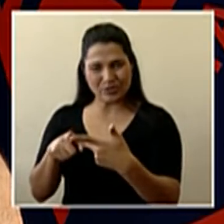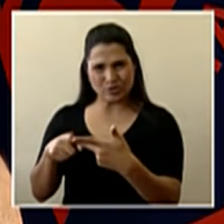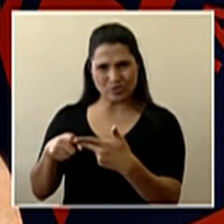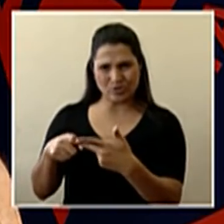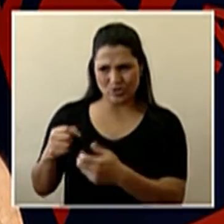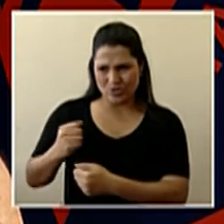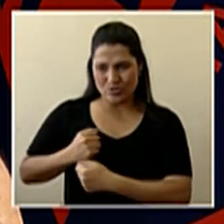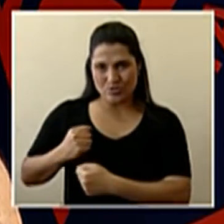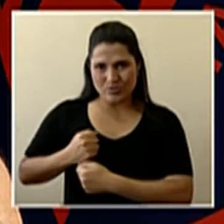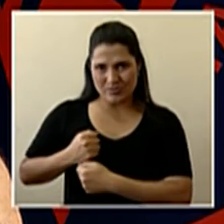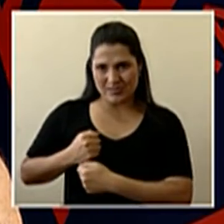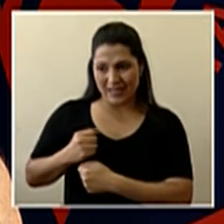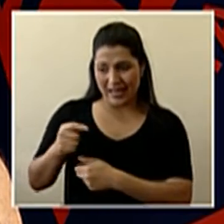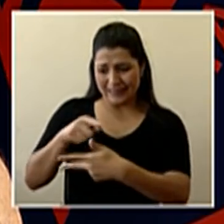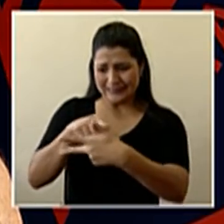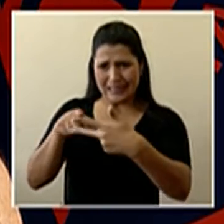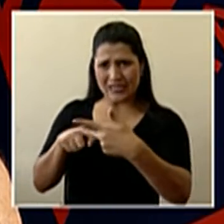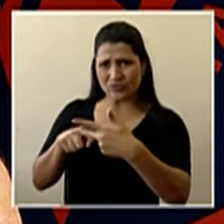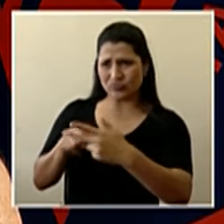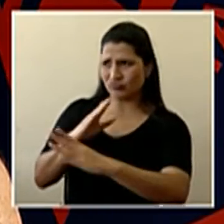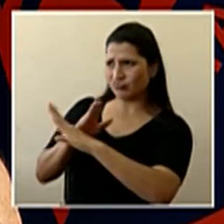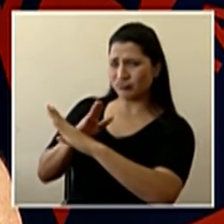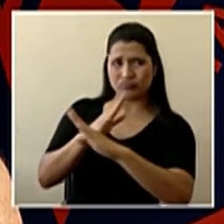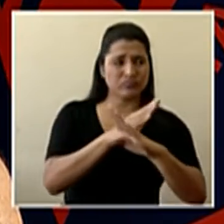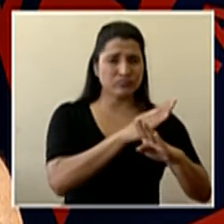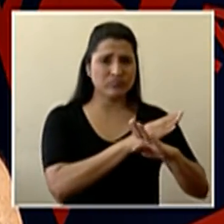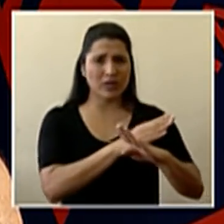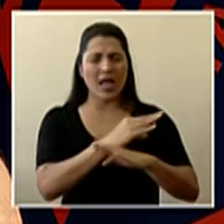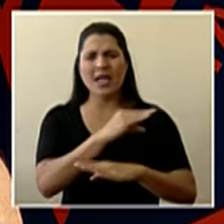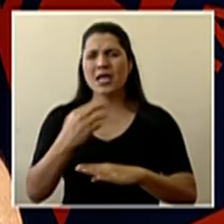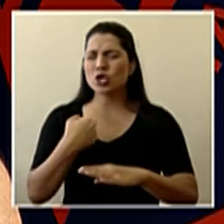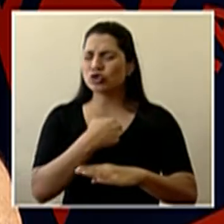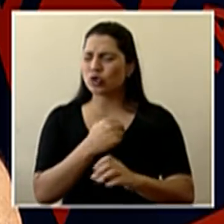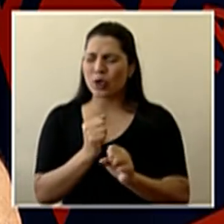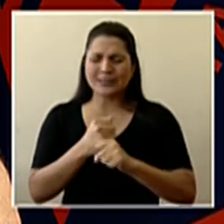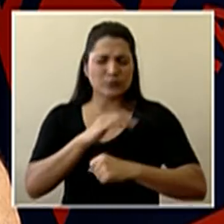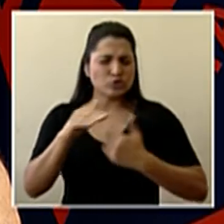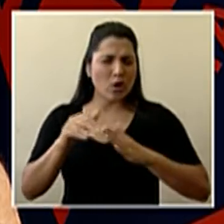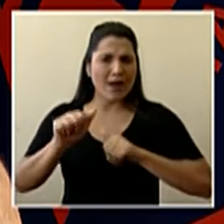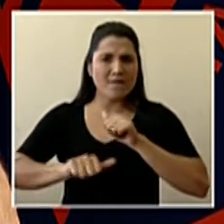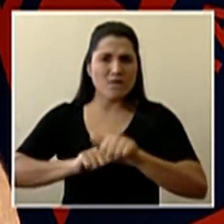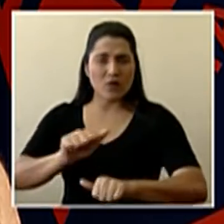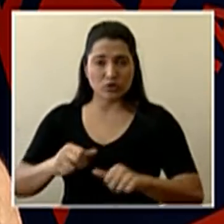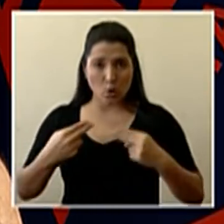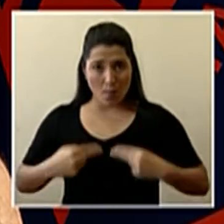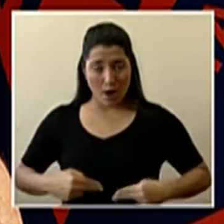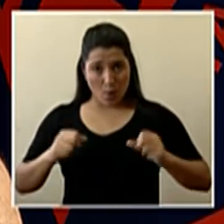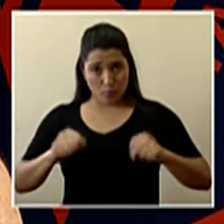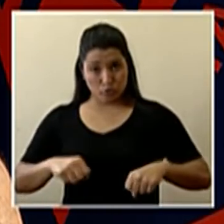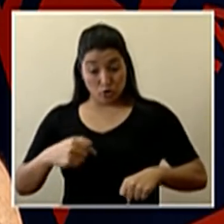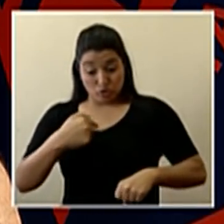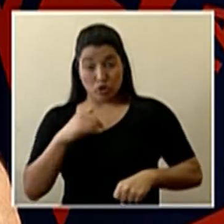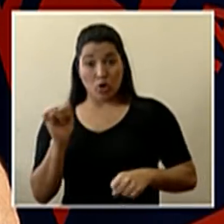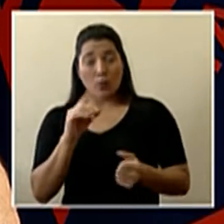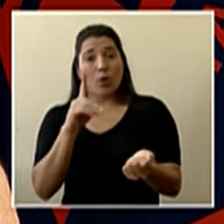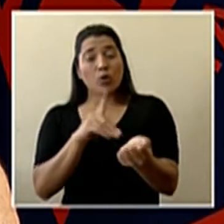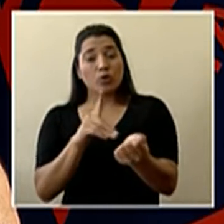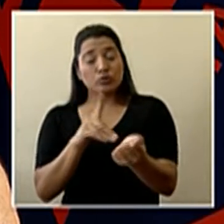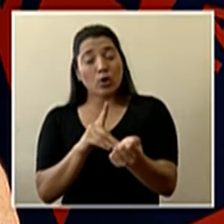poniéndole el pecho a las balas. Y nosotros estamos haciendo todo lo humanamente posible. Y como doctor, yo me tomo